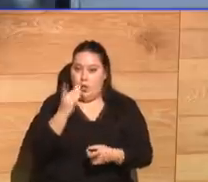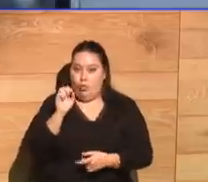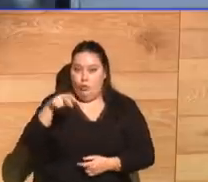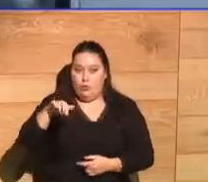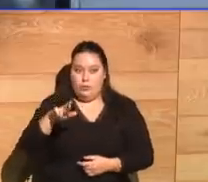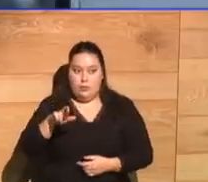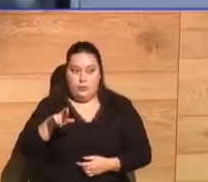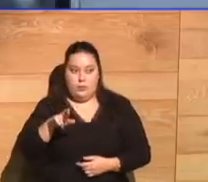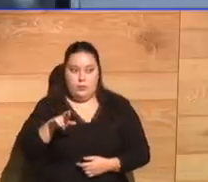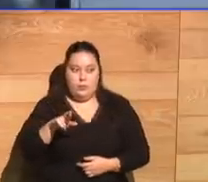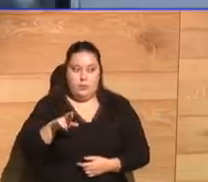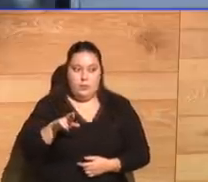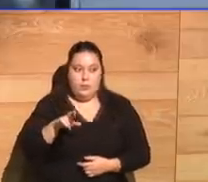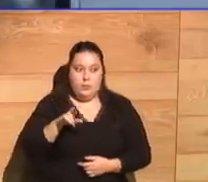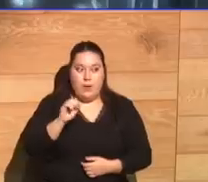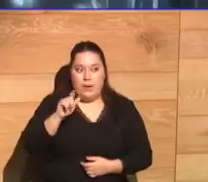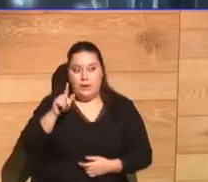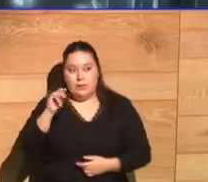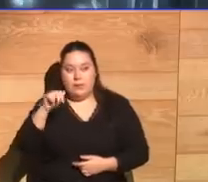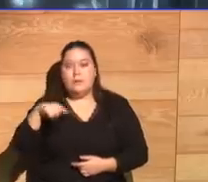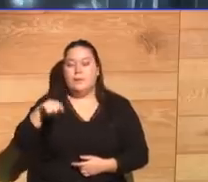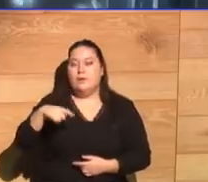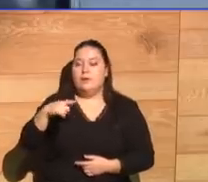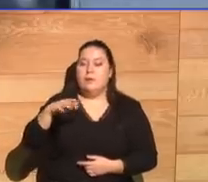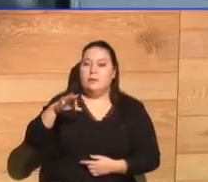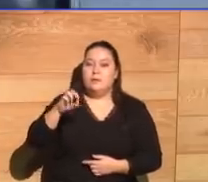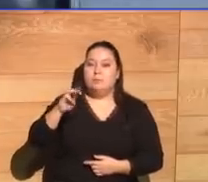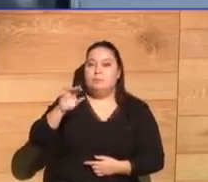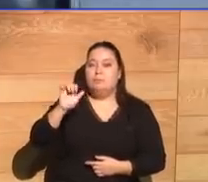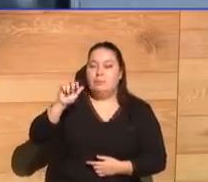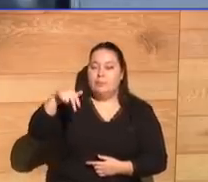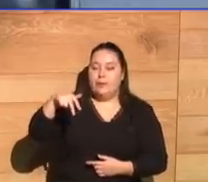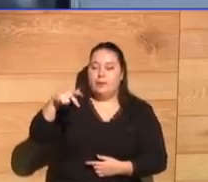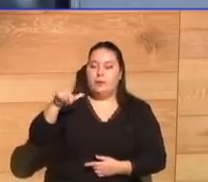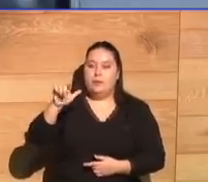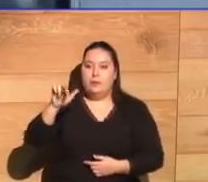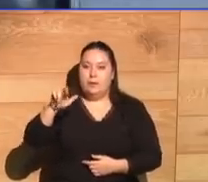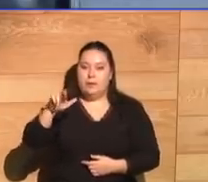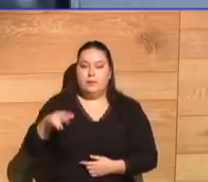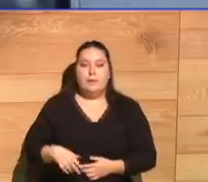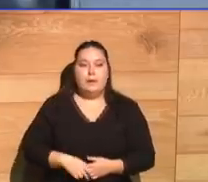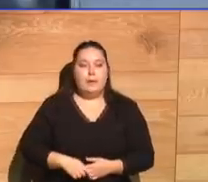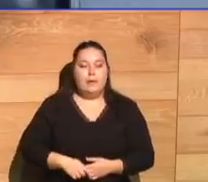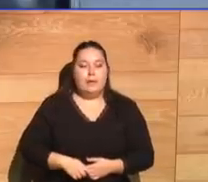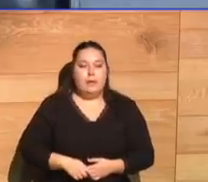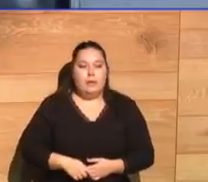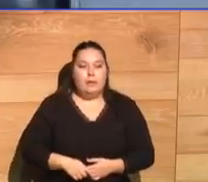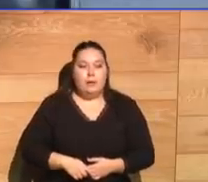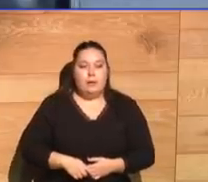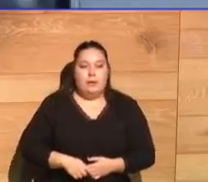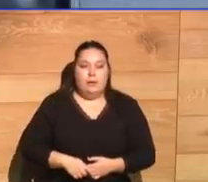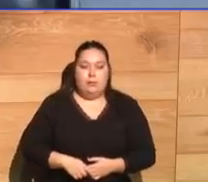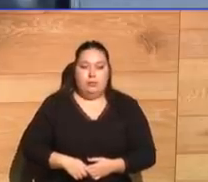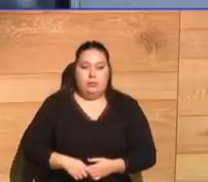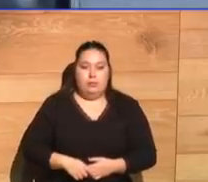Juan los Alkin y... Peter Spengler. Y Spengler. Pues Spengler es precisamente el que genera más